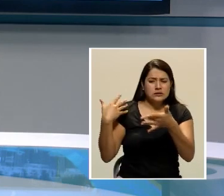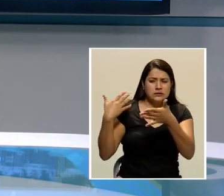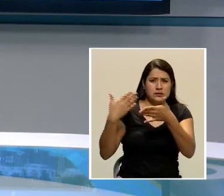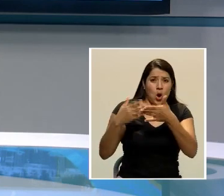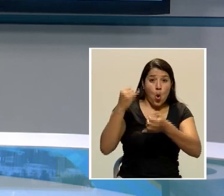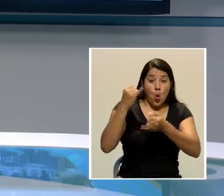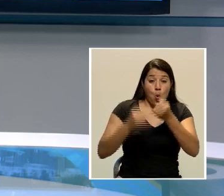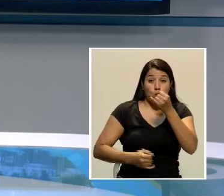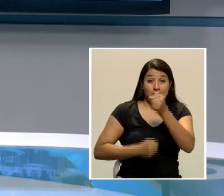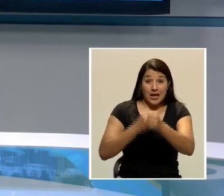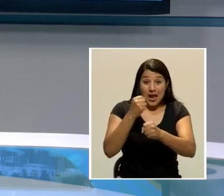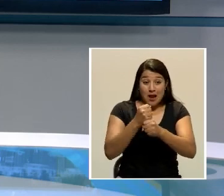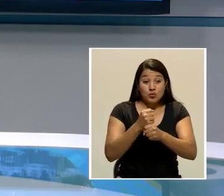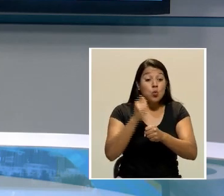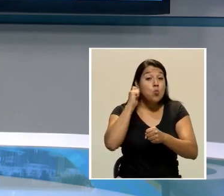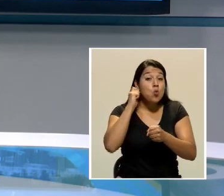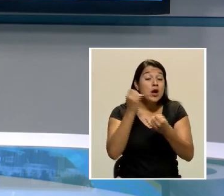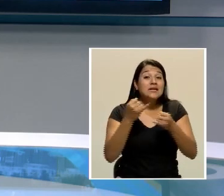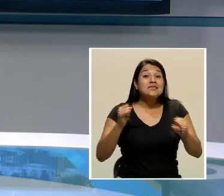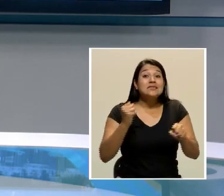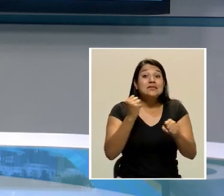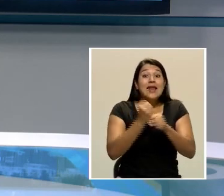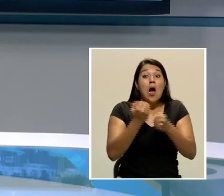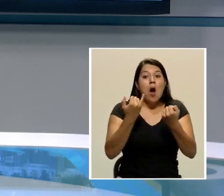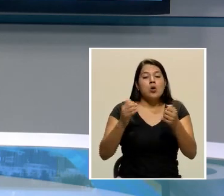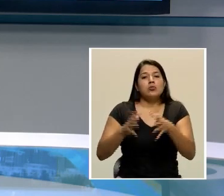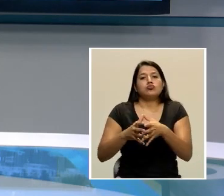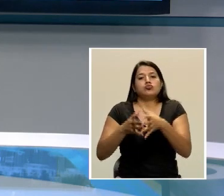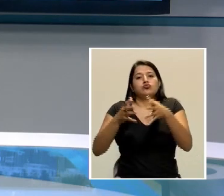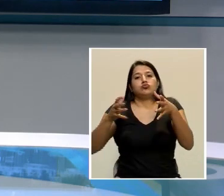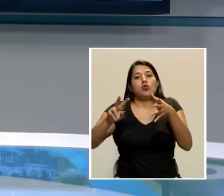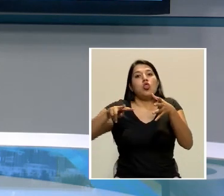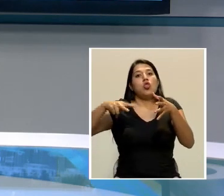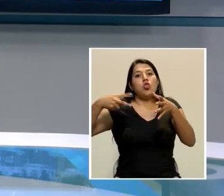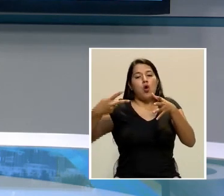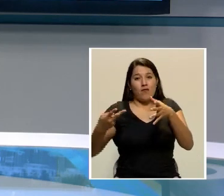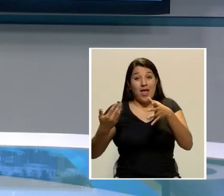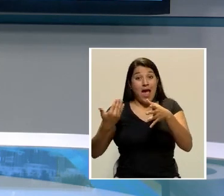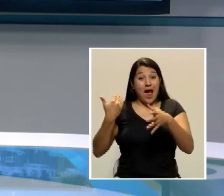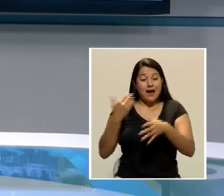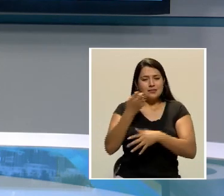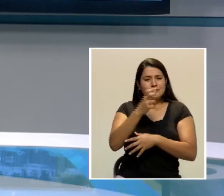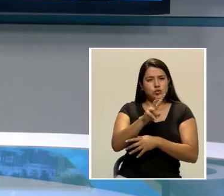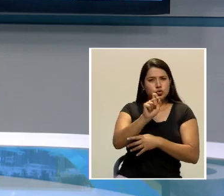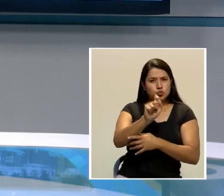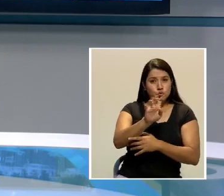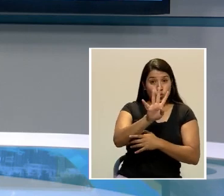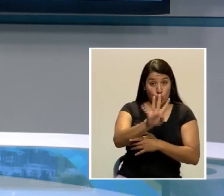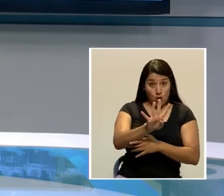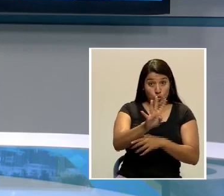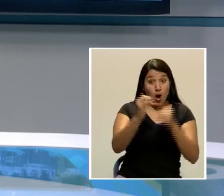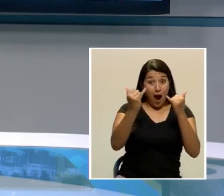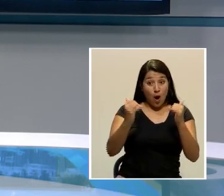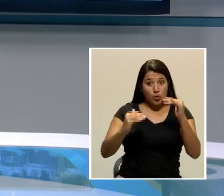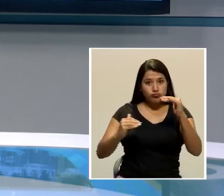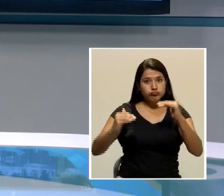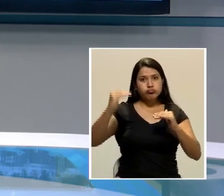la tasa de desempleo femenino se duplicó. Pasó del 12.4%